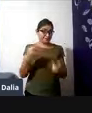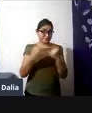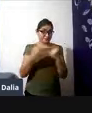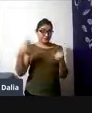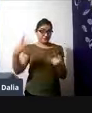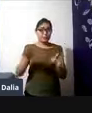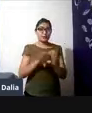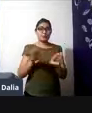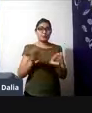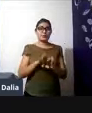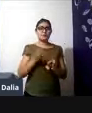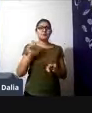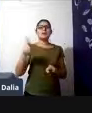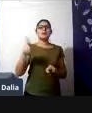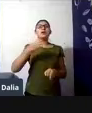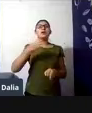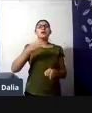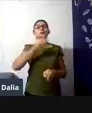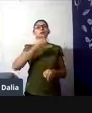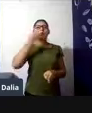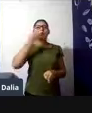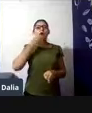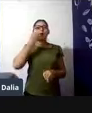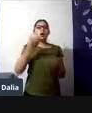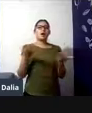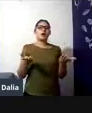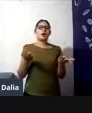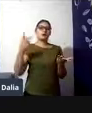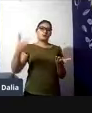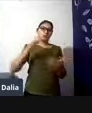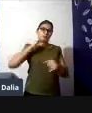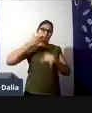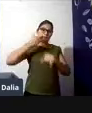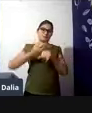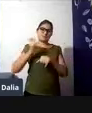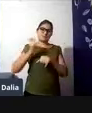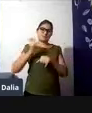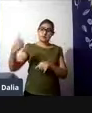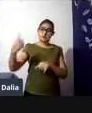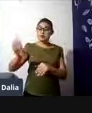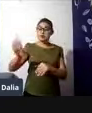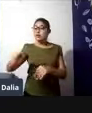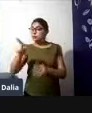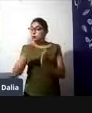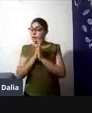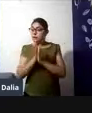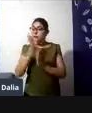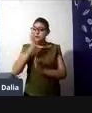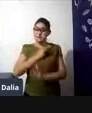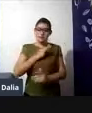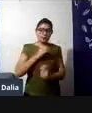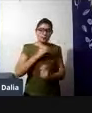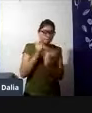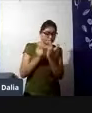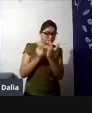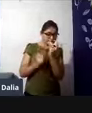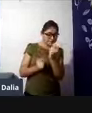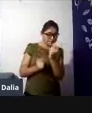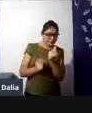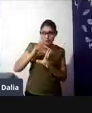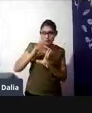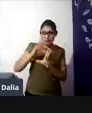lo obligaban a dar pues santo y seña de lo que hacían los chicos del salón y entonces al tener esta situación de